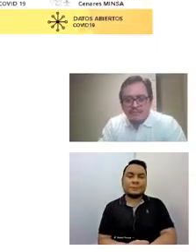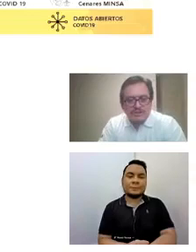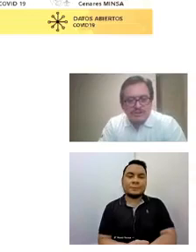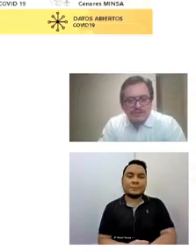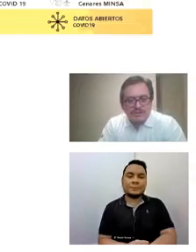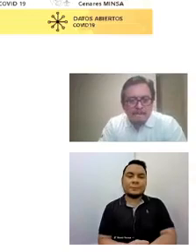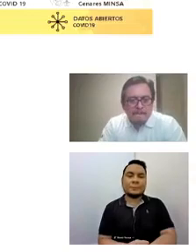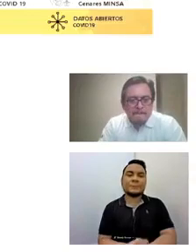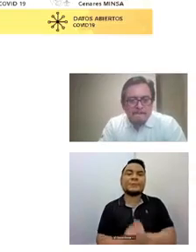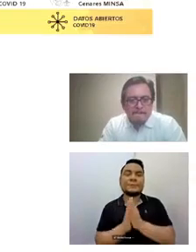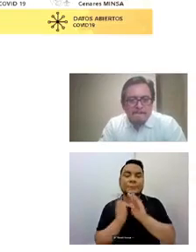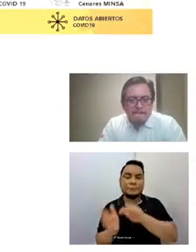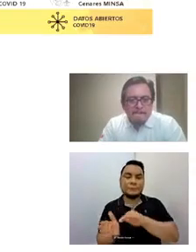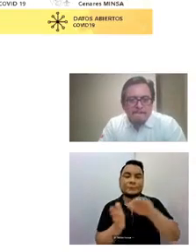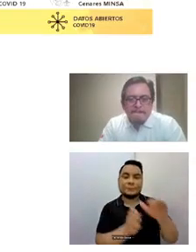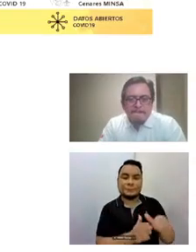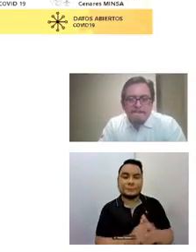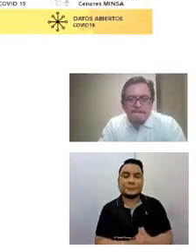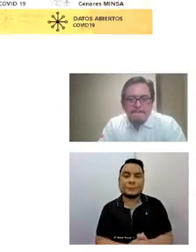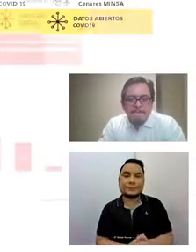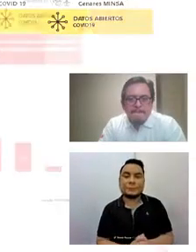Pasemos a la siguiente diapositiva.